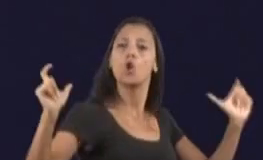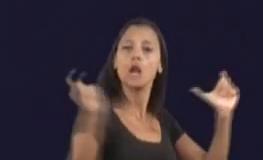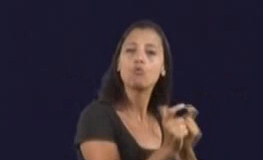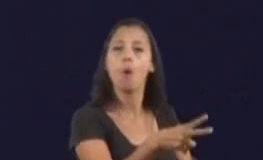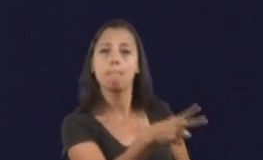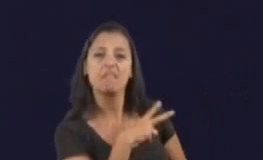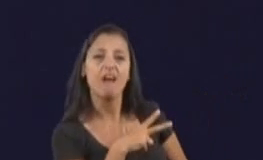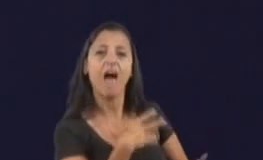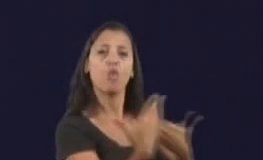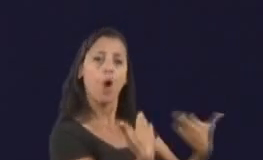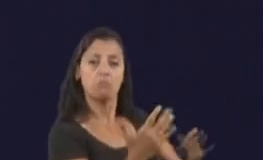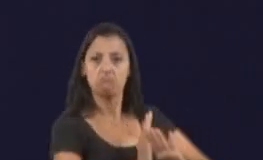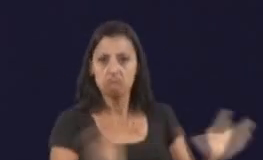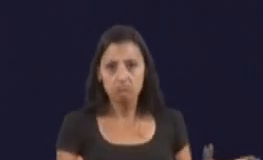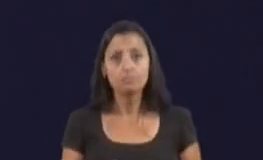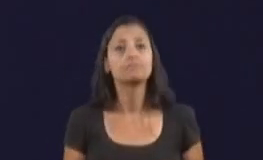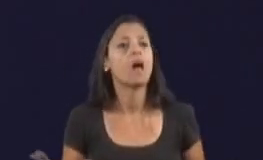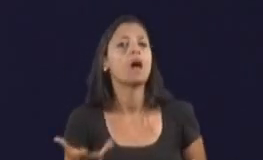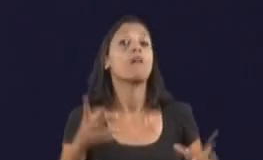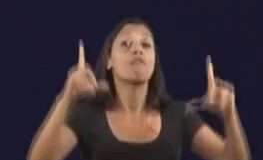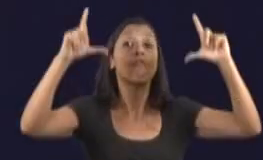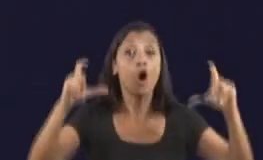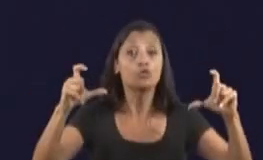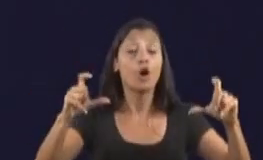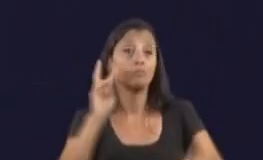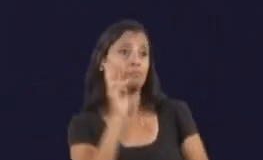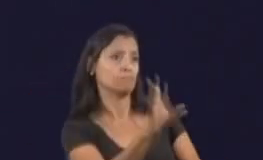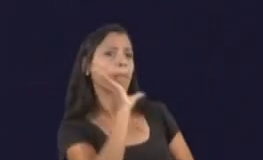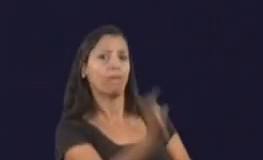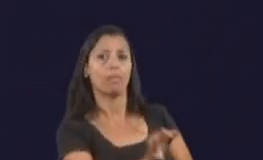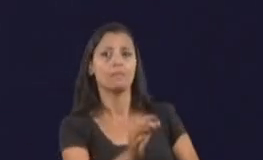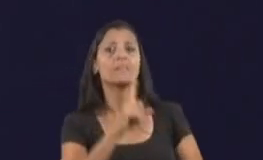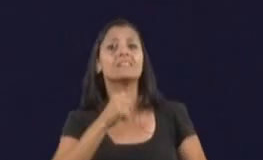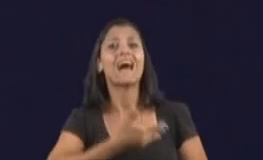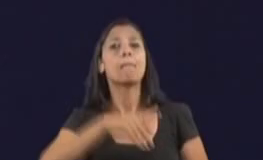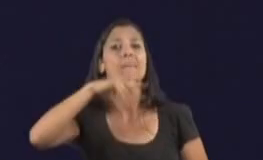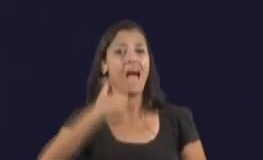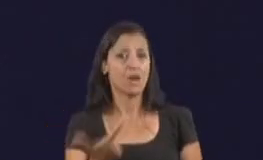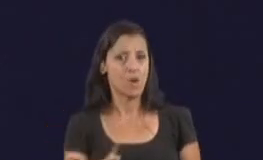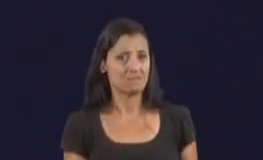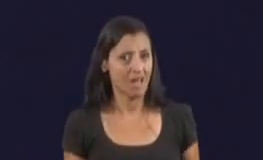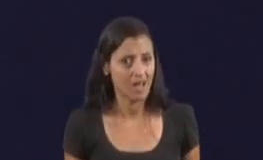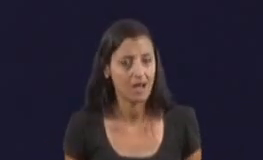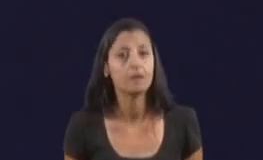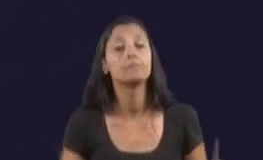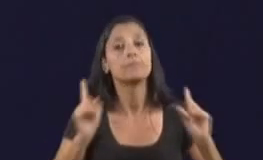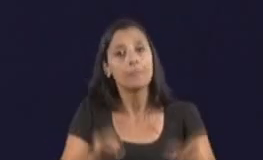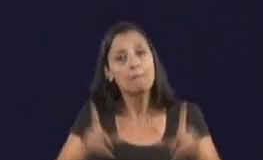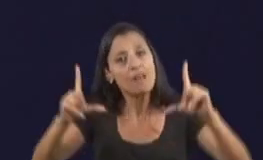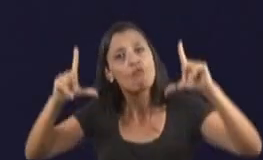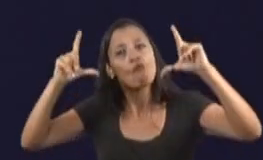Después No, porque después en las fotos no estaba Tapia tampoco, la que sacamos con